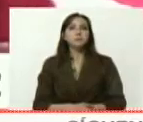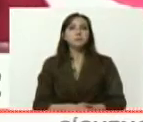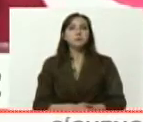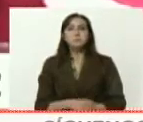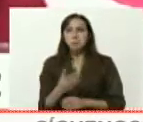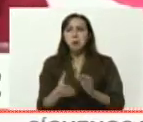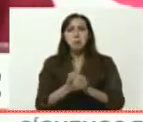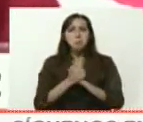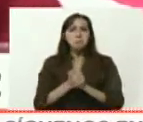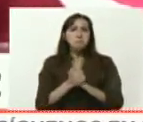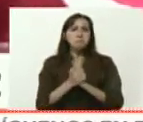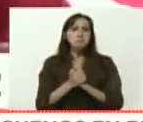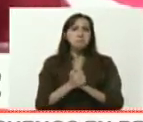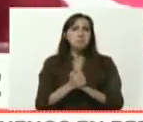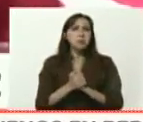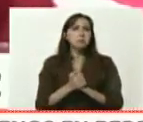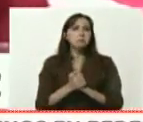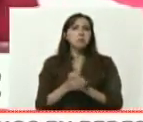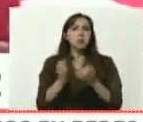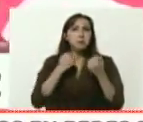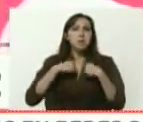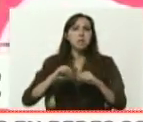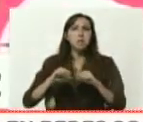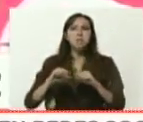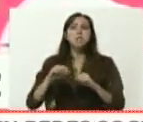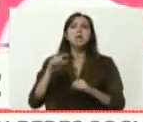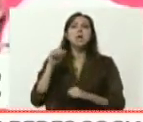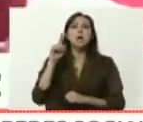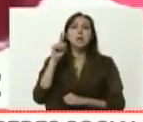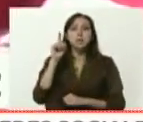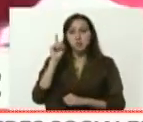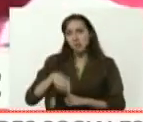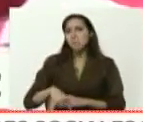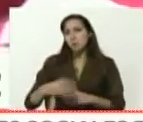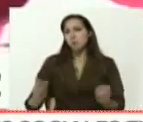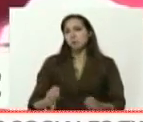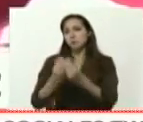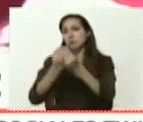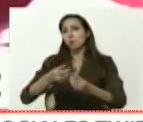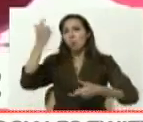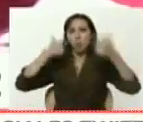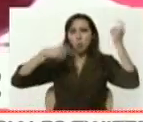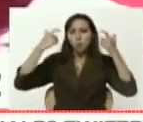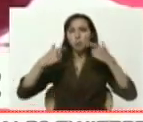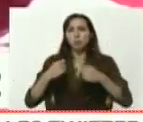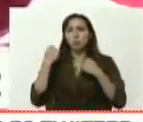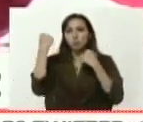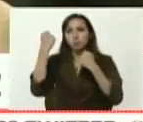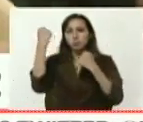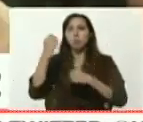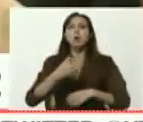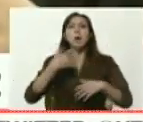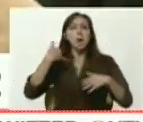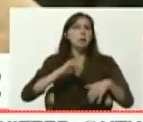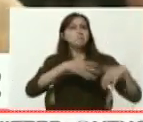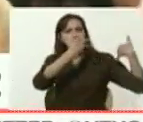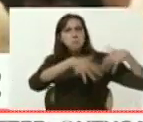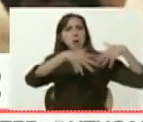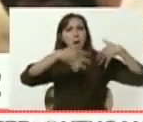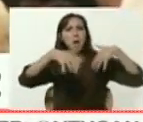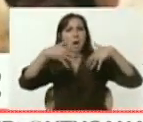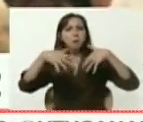Comisión de Seguridad y Defensa, que estuvieron con Chávez alzado allí, la posibilidad que una marcha de